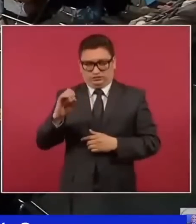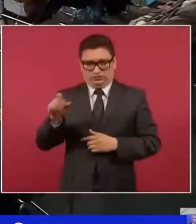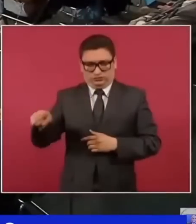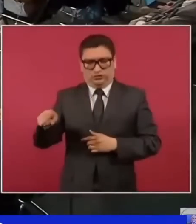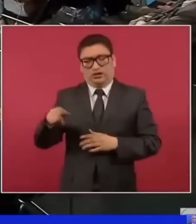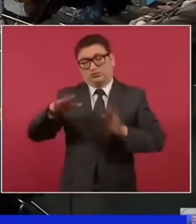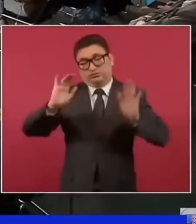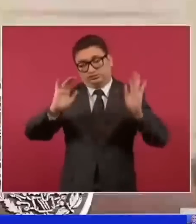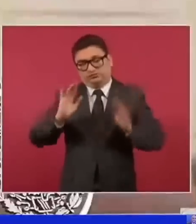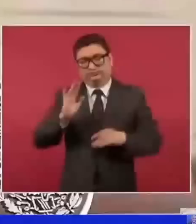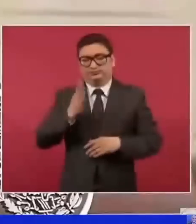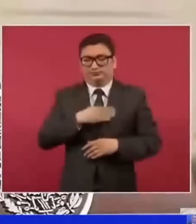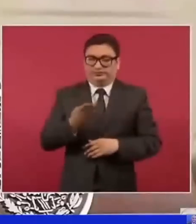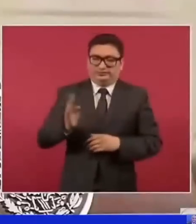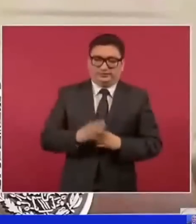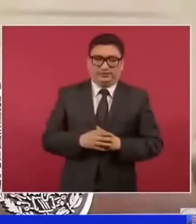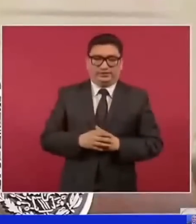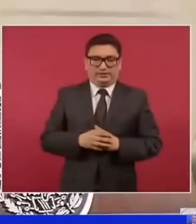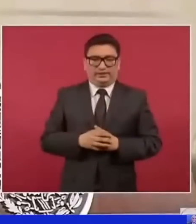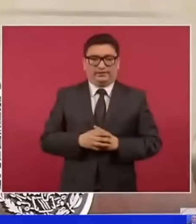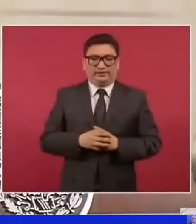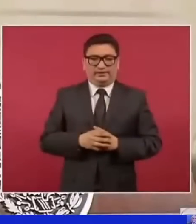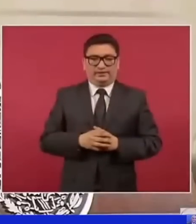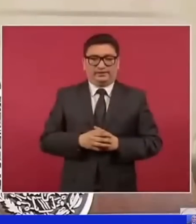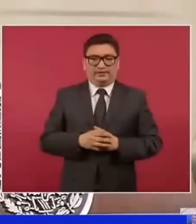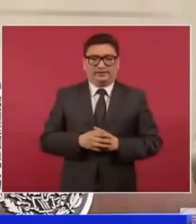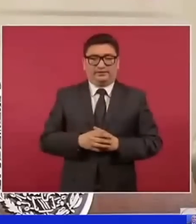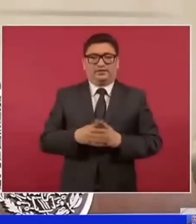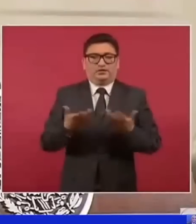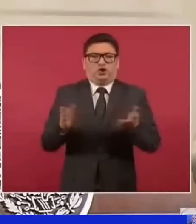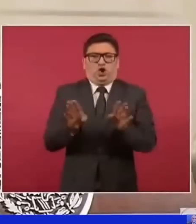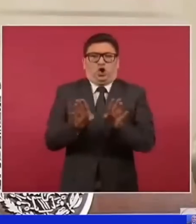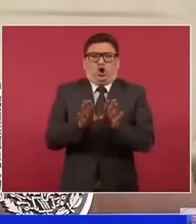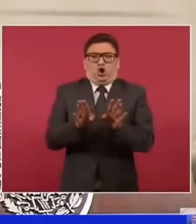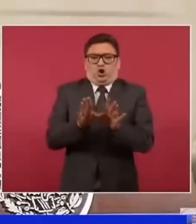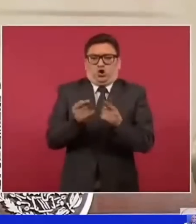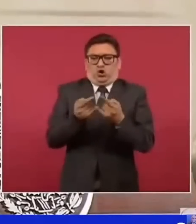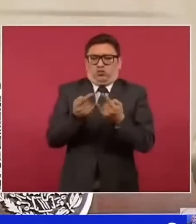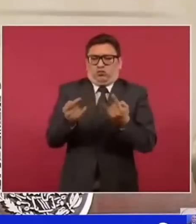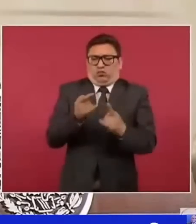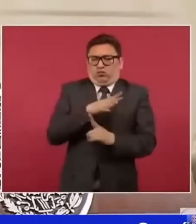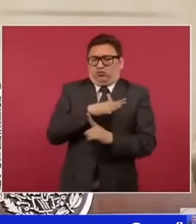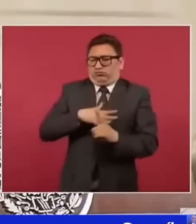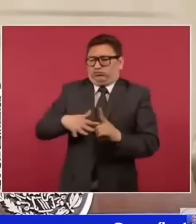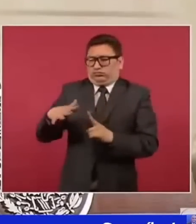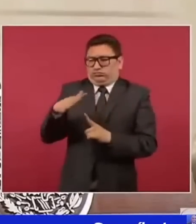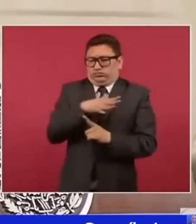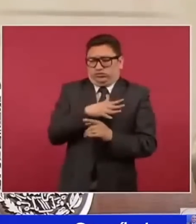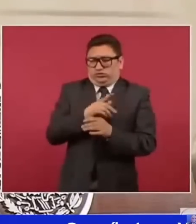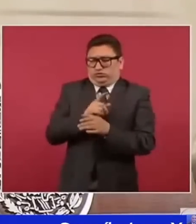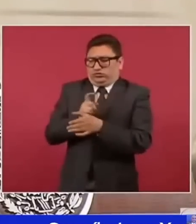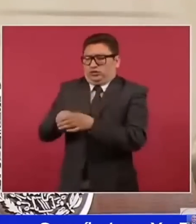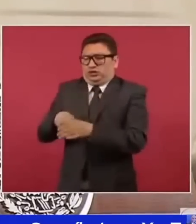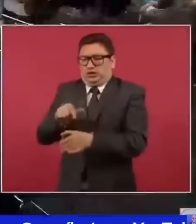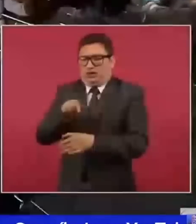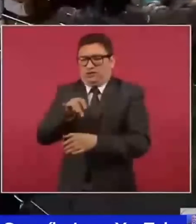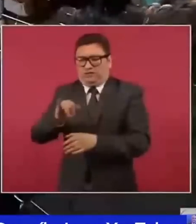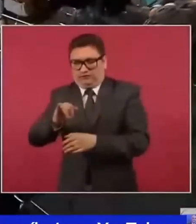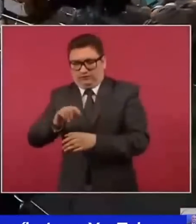Pero bueno, entonces, ¿cómo llega ahí al AFI, ¿no?